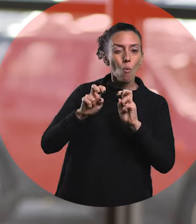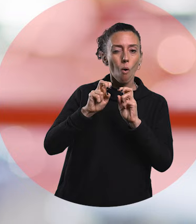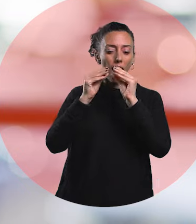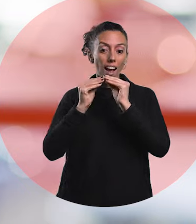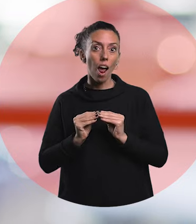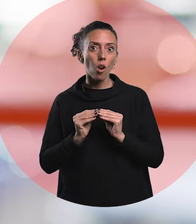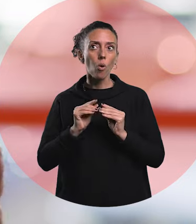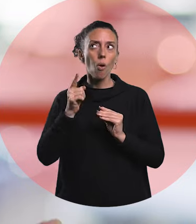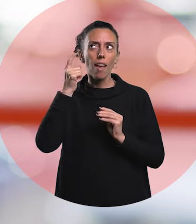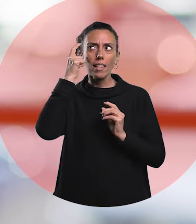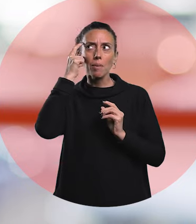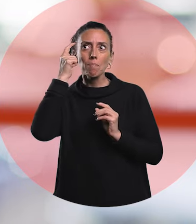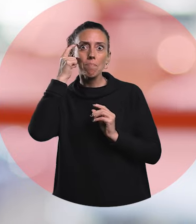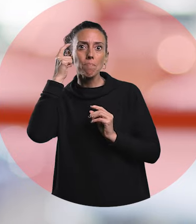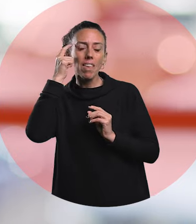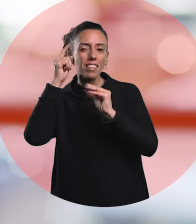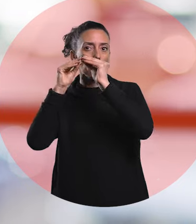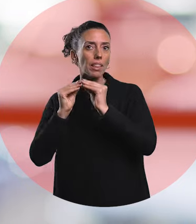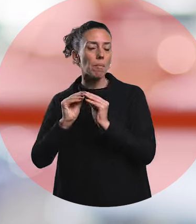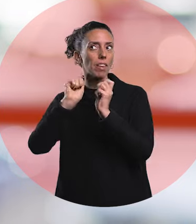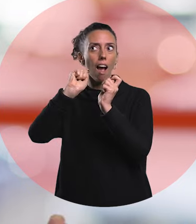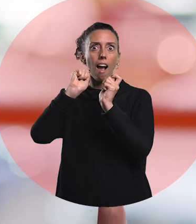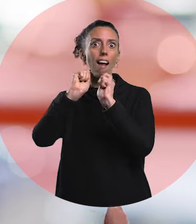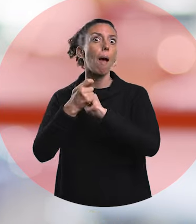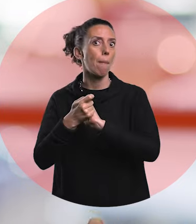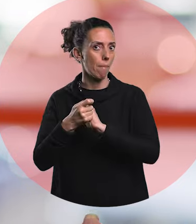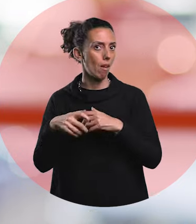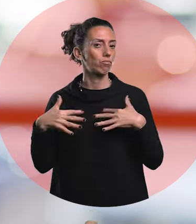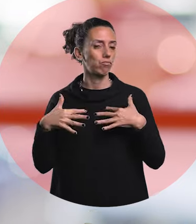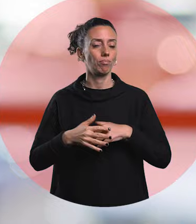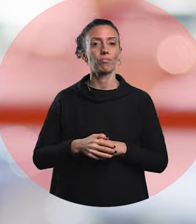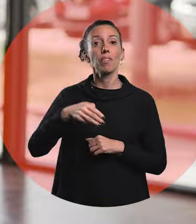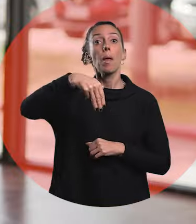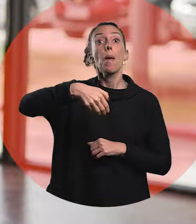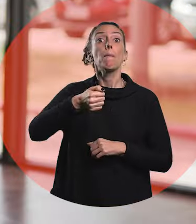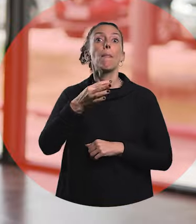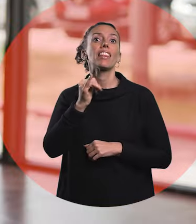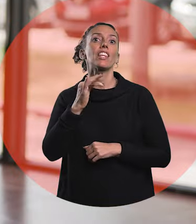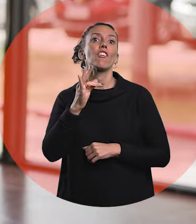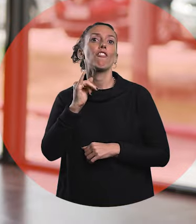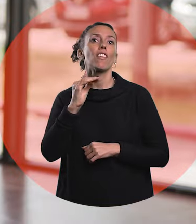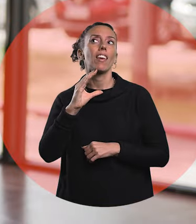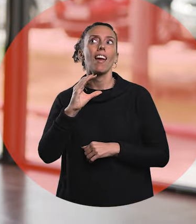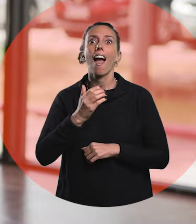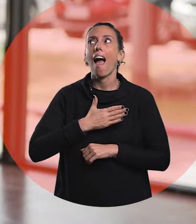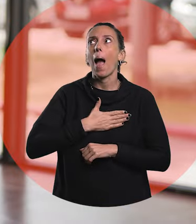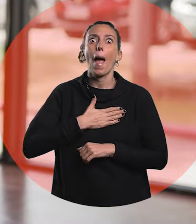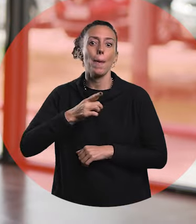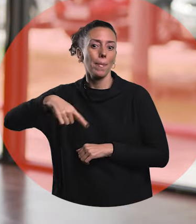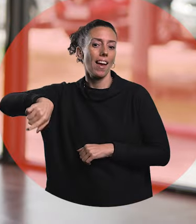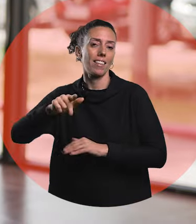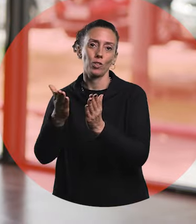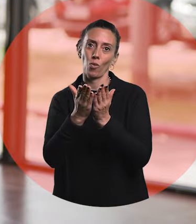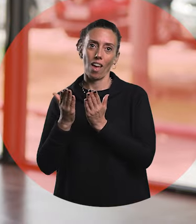que su forma de pensar en matemática haya cambiado notoriamente. Matific lo aman